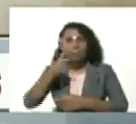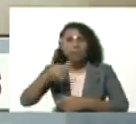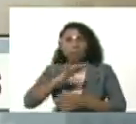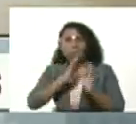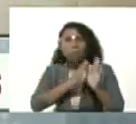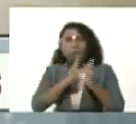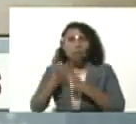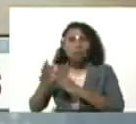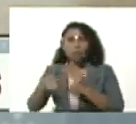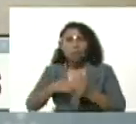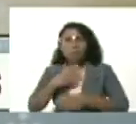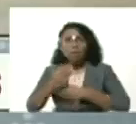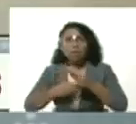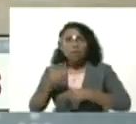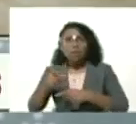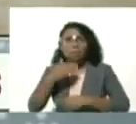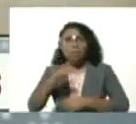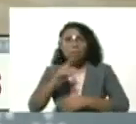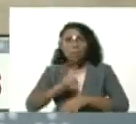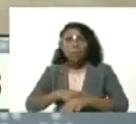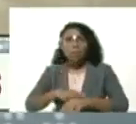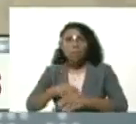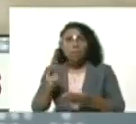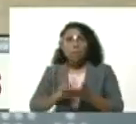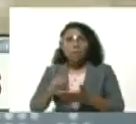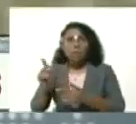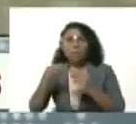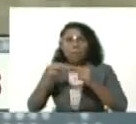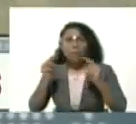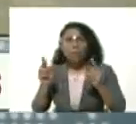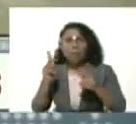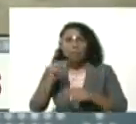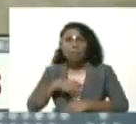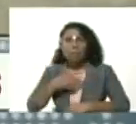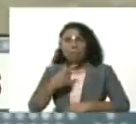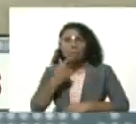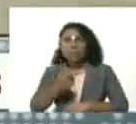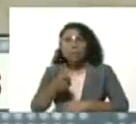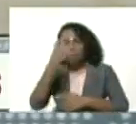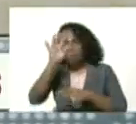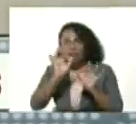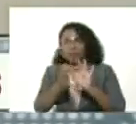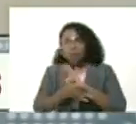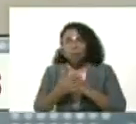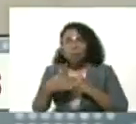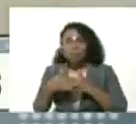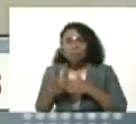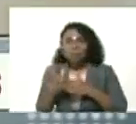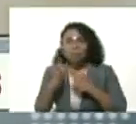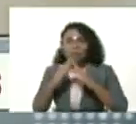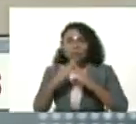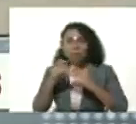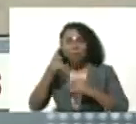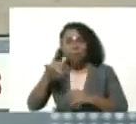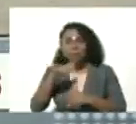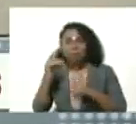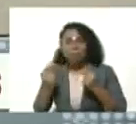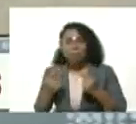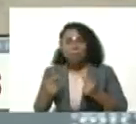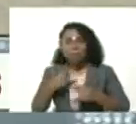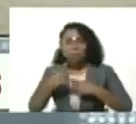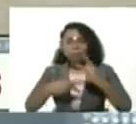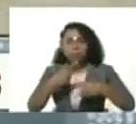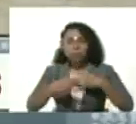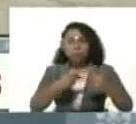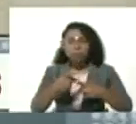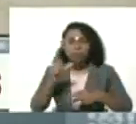que va a ser posible que en las próximas horas podamos restituir estos puentes y podamos, sin lugar a duda, habilitar las viviendas de nuestro pueblo y reactivar la producción de Sur del